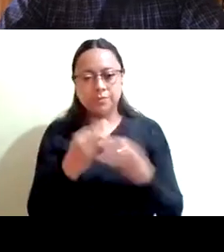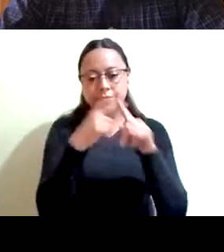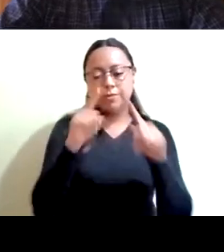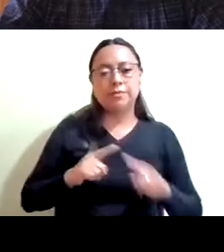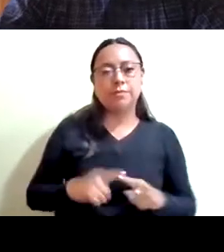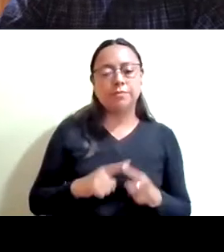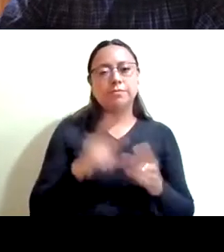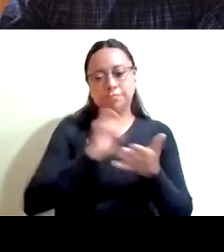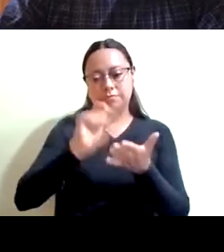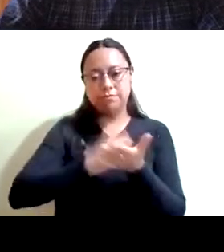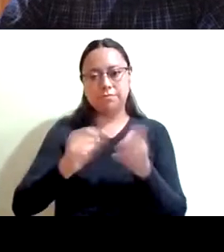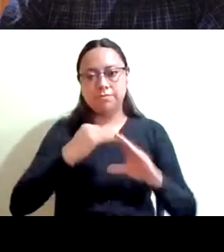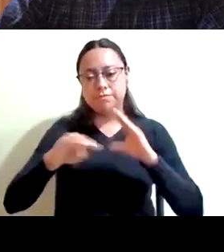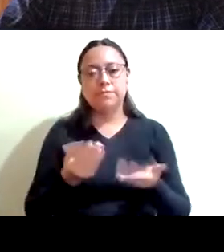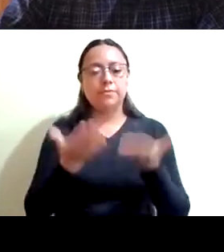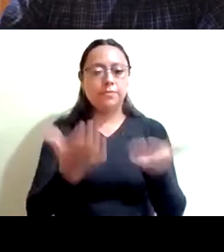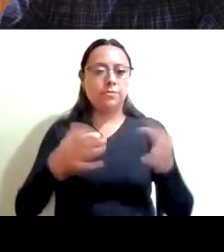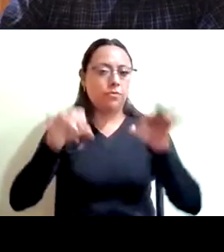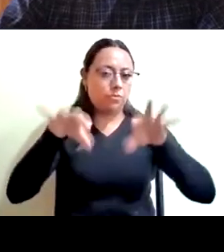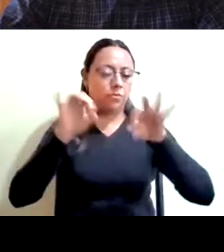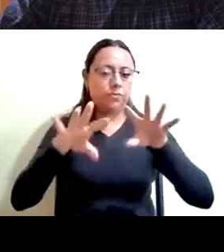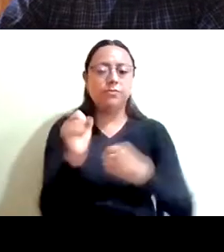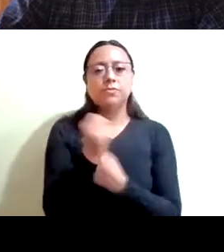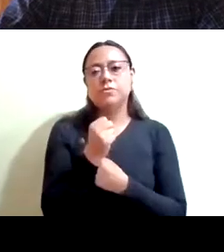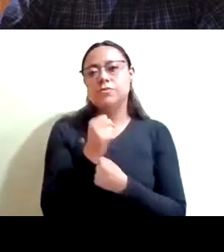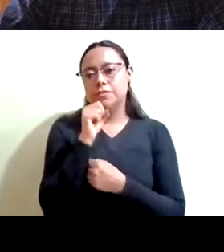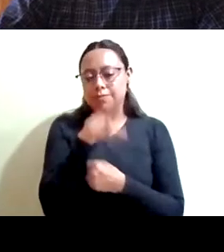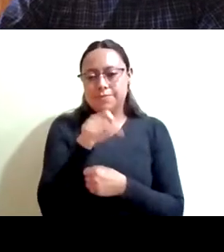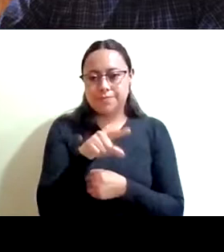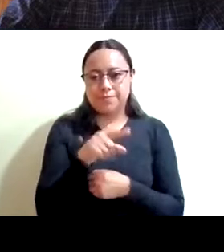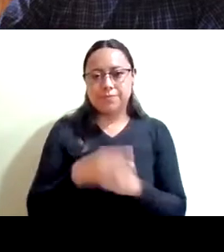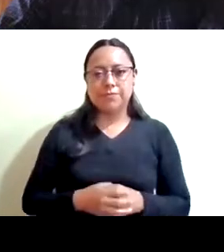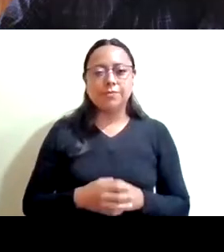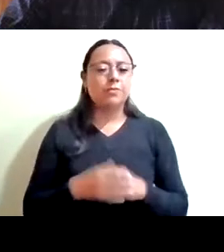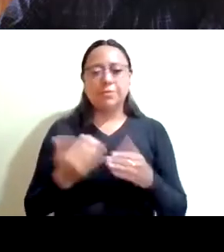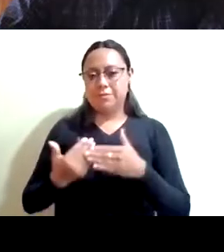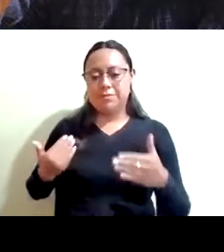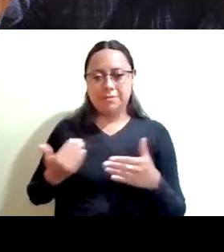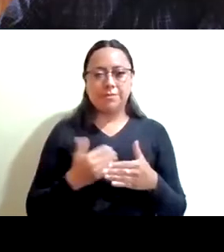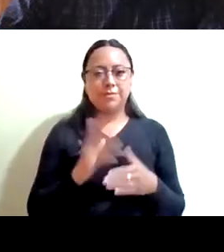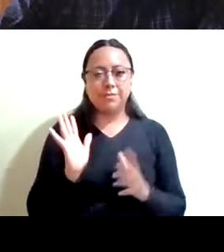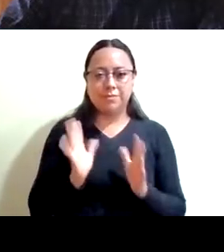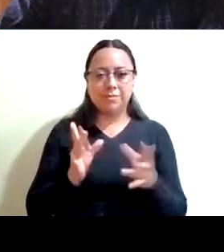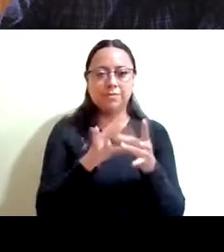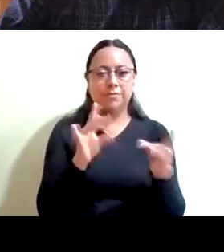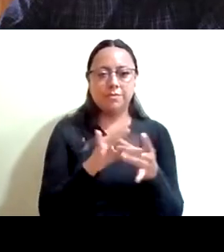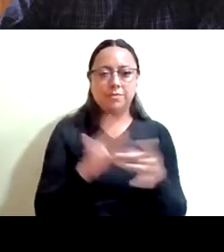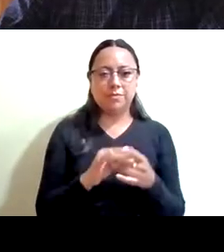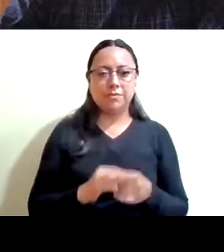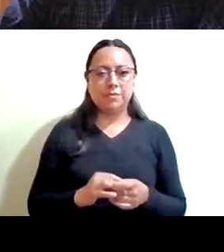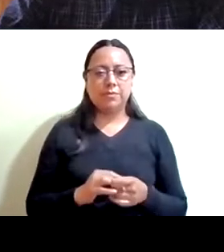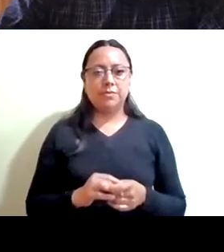escrito en el mismo oficio al que hice referencia hace unos minutos, el